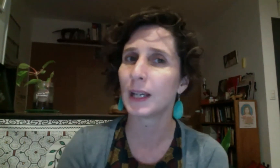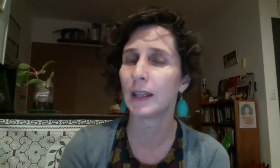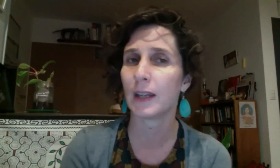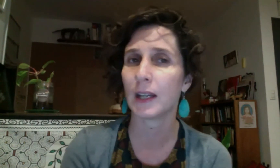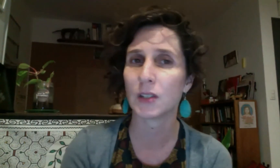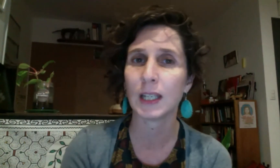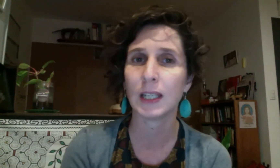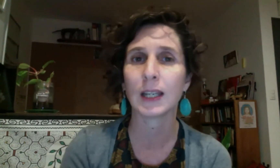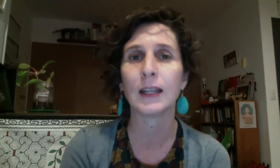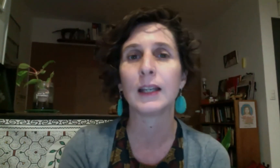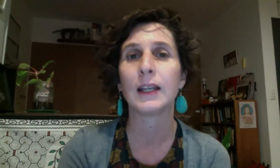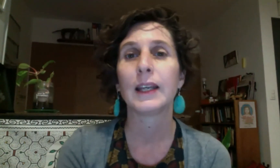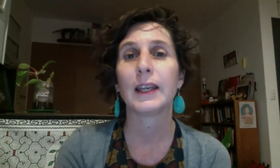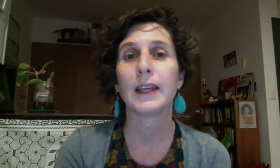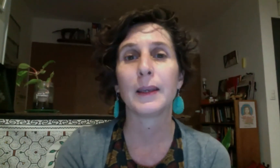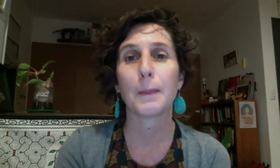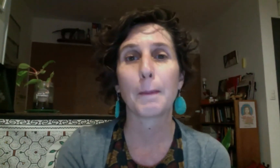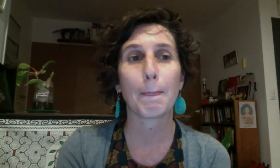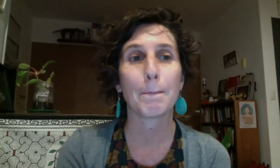Kushma Asháninka,